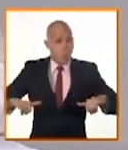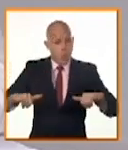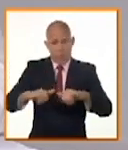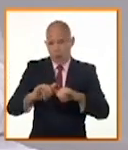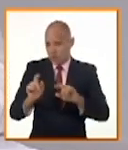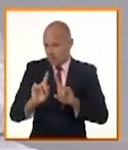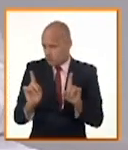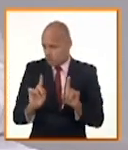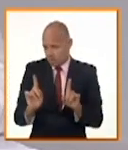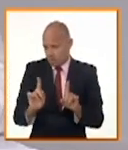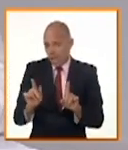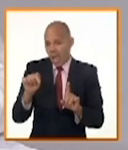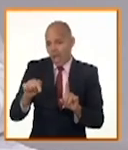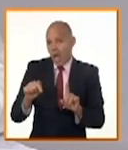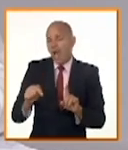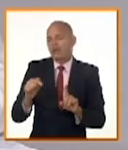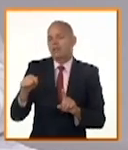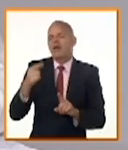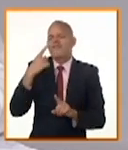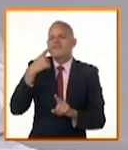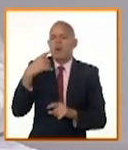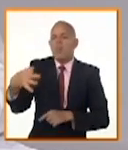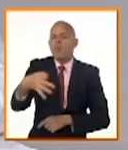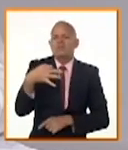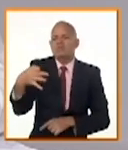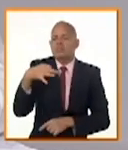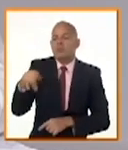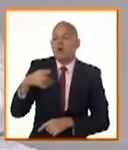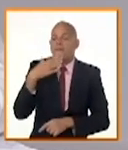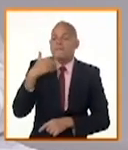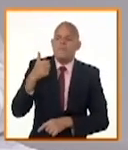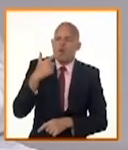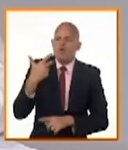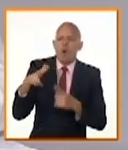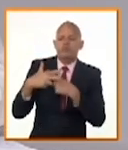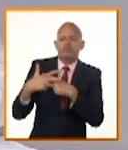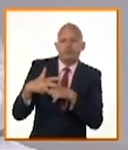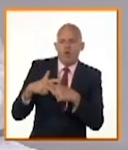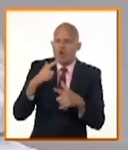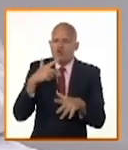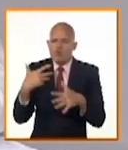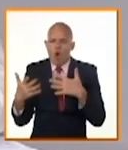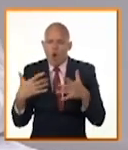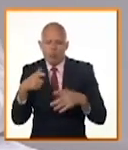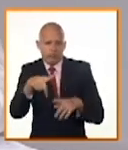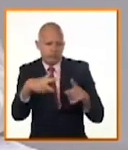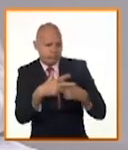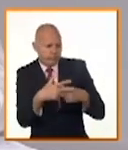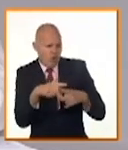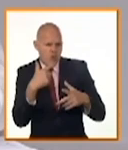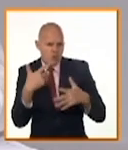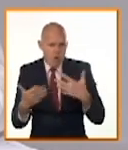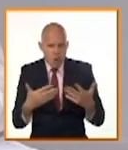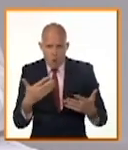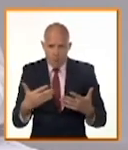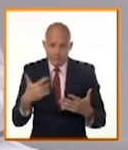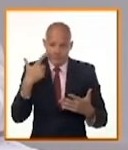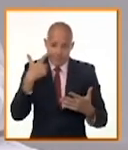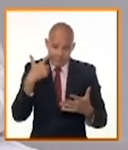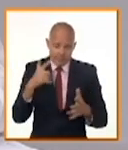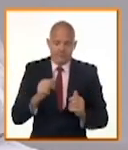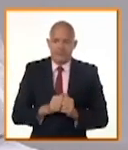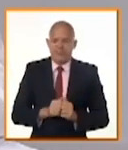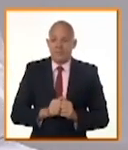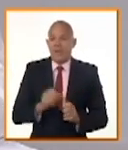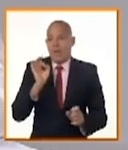principales las principales acciones que vamos a cometer en los próximos días ahora donde no estén creadas las condiciones la prioridad es